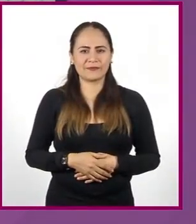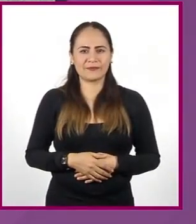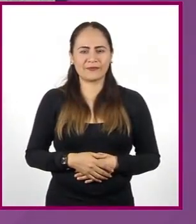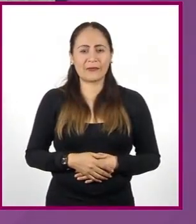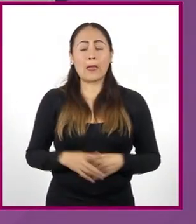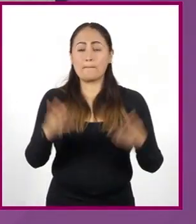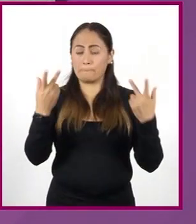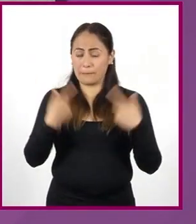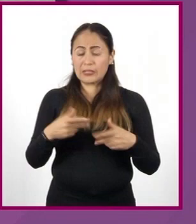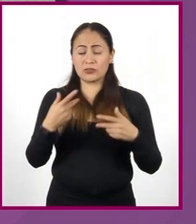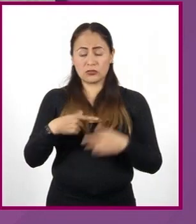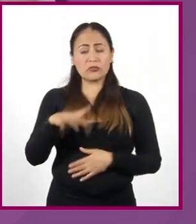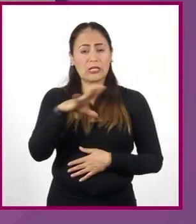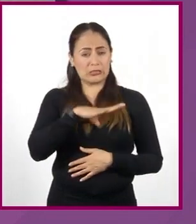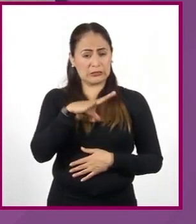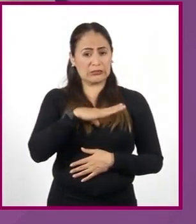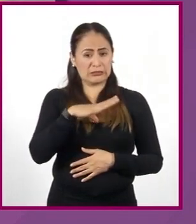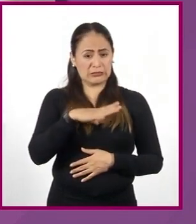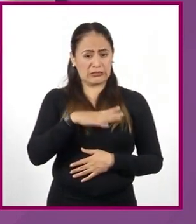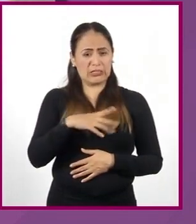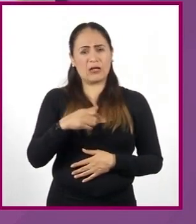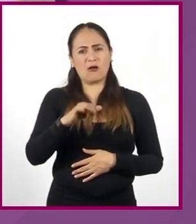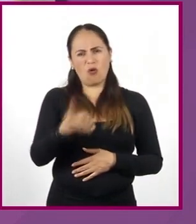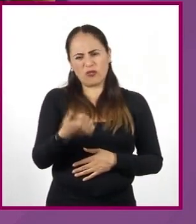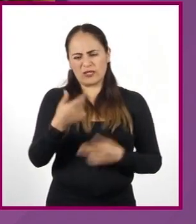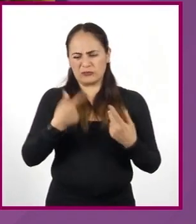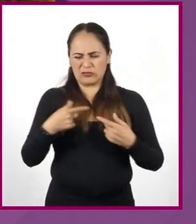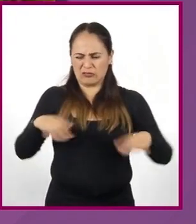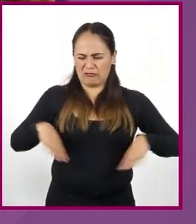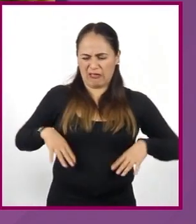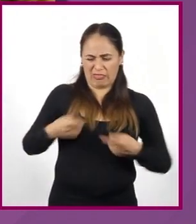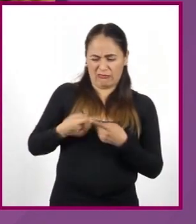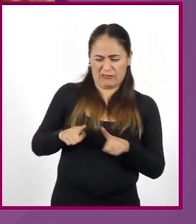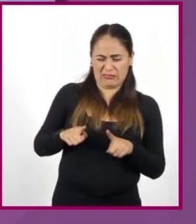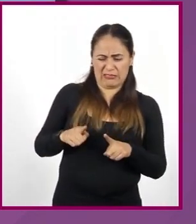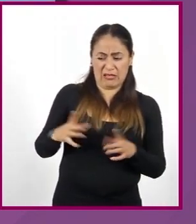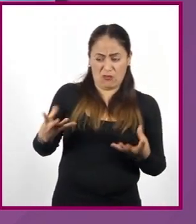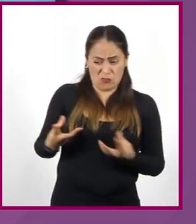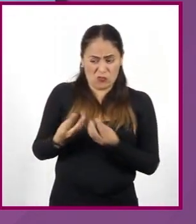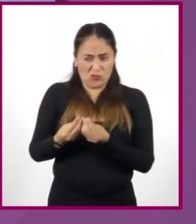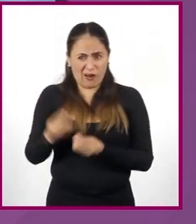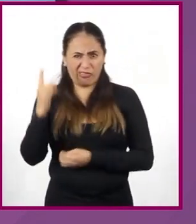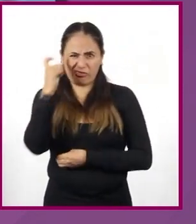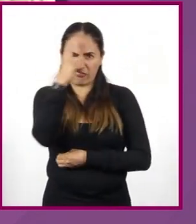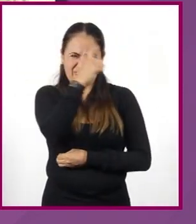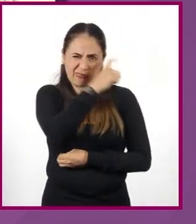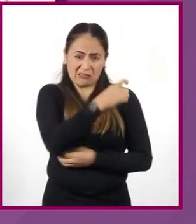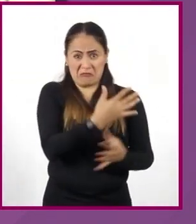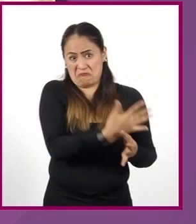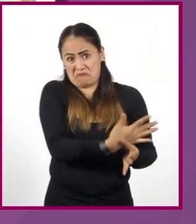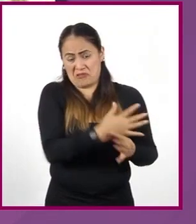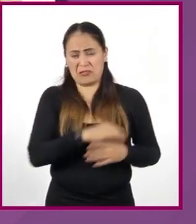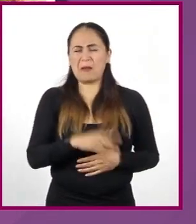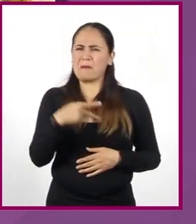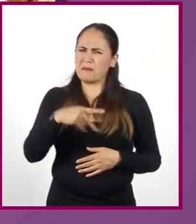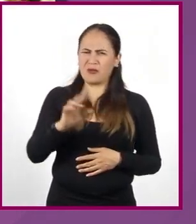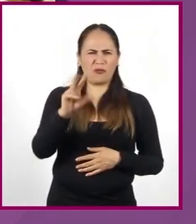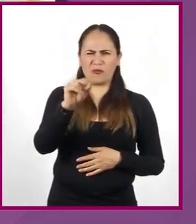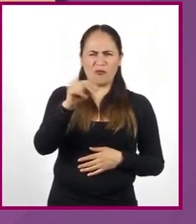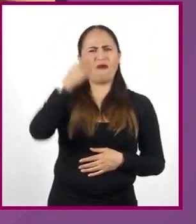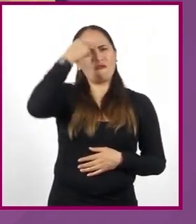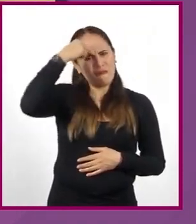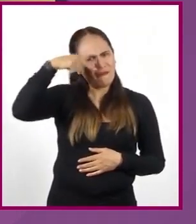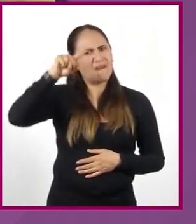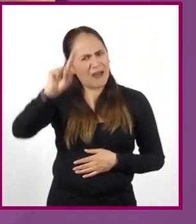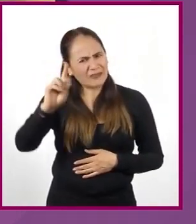Hay gente que considera difícil convivir con personas distintas, pero resulta fácil hacerlo cuando pensamos que tienen las